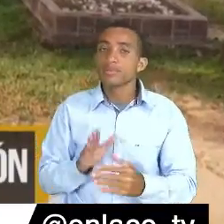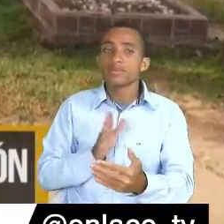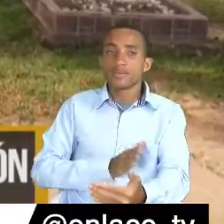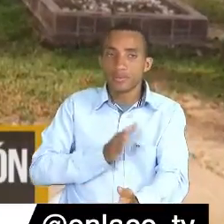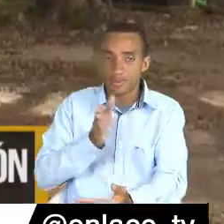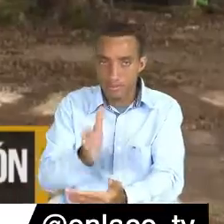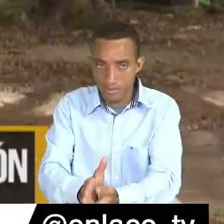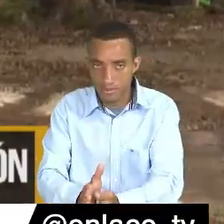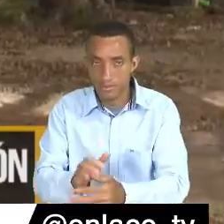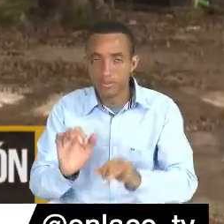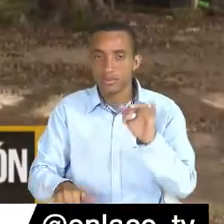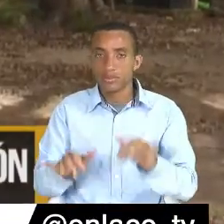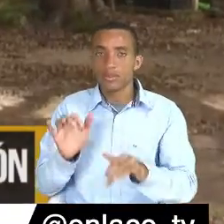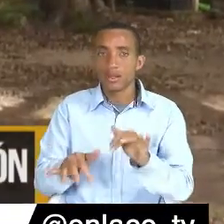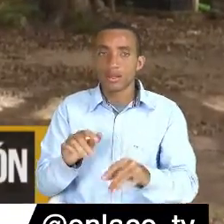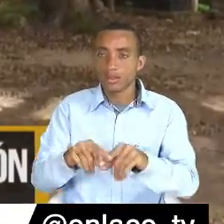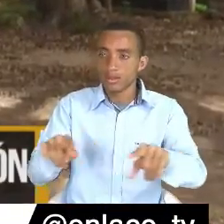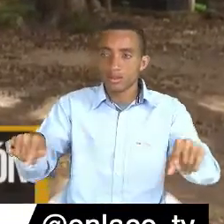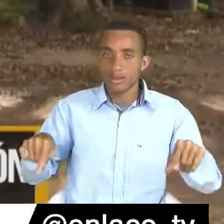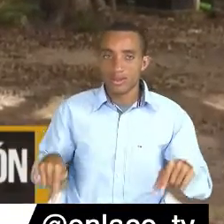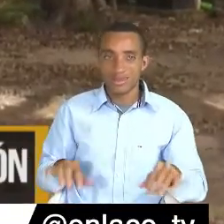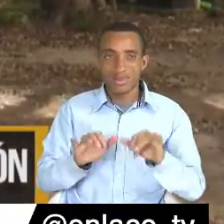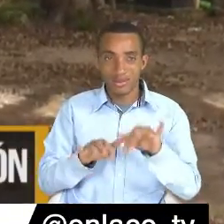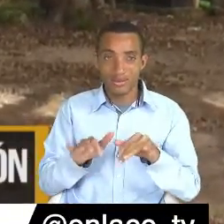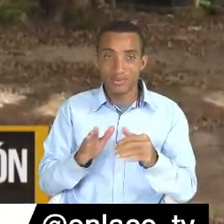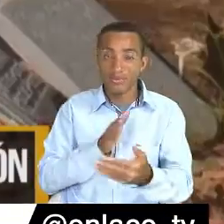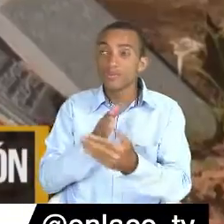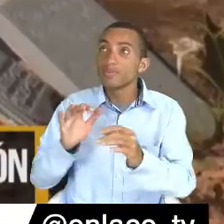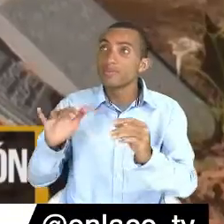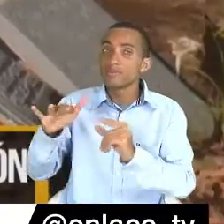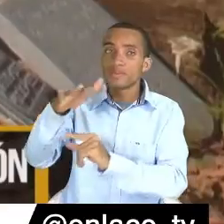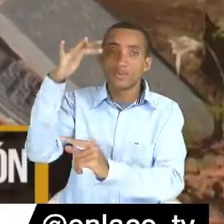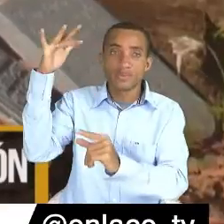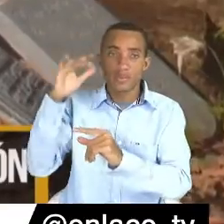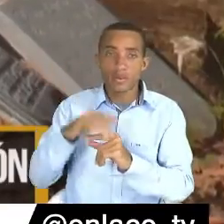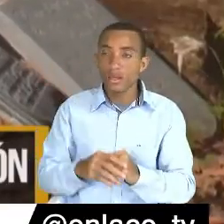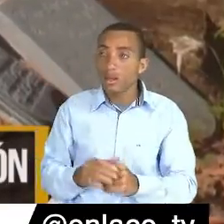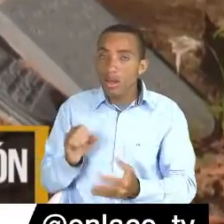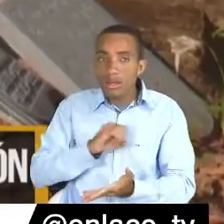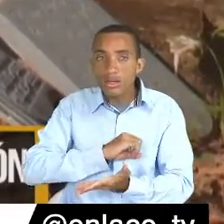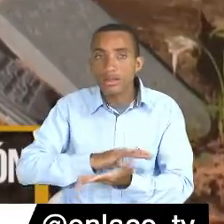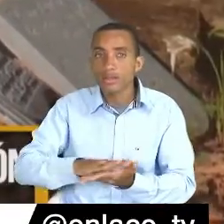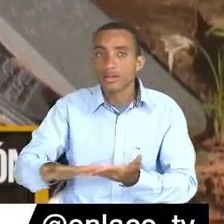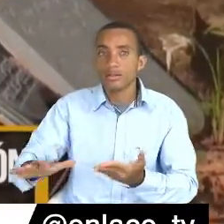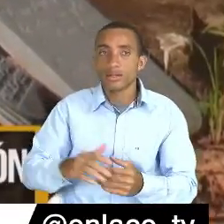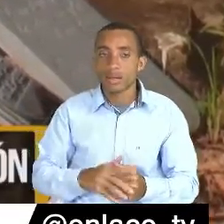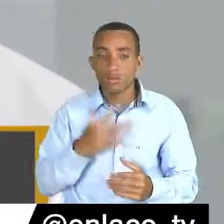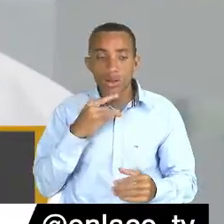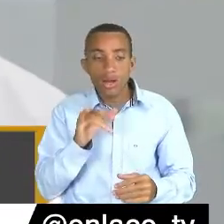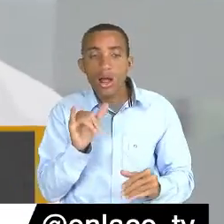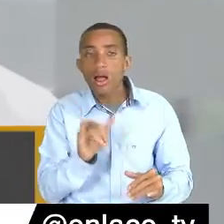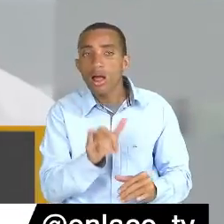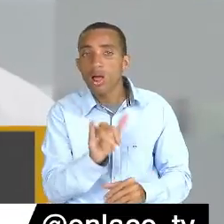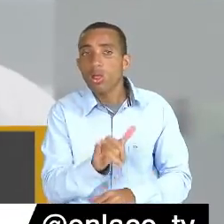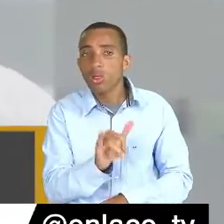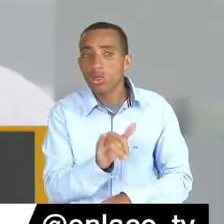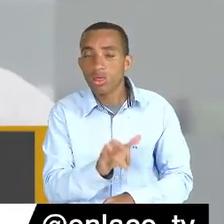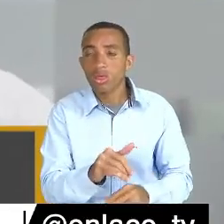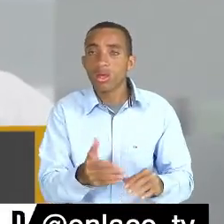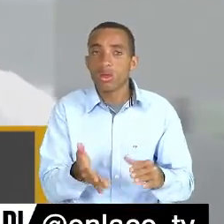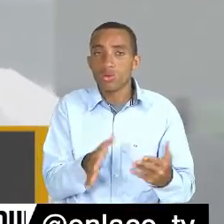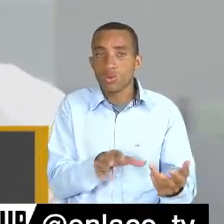Medio Ambiente no tiene costo alguno, como tampoco se debe pagar el tiempo que estuvieron los restos en el cementerio. No, por el momento no, lo